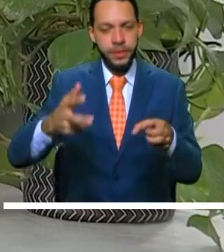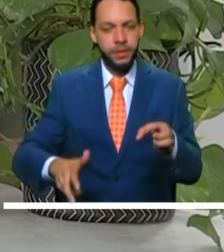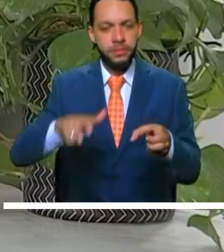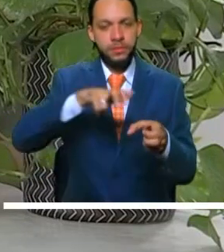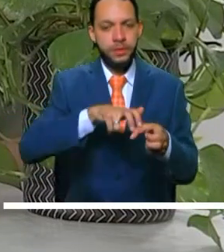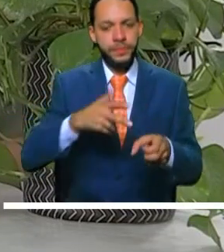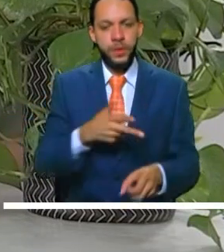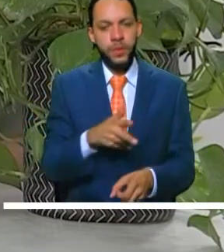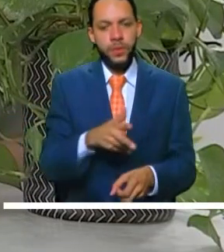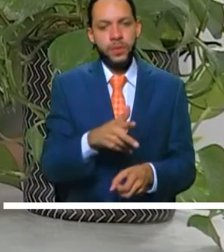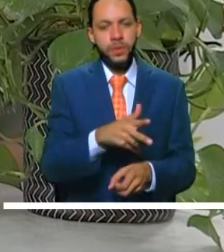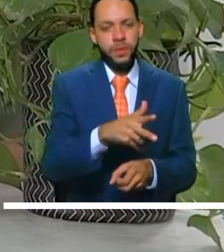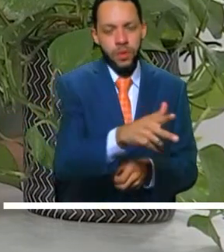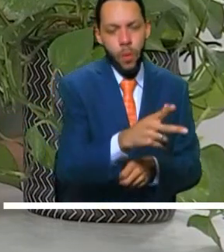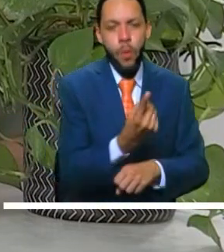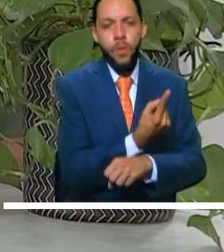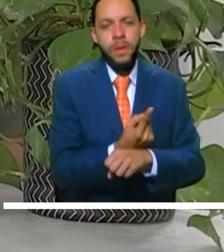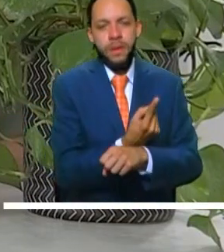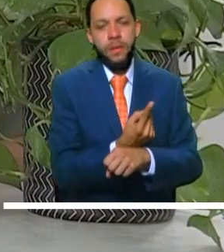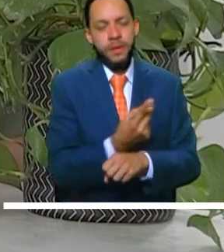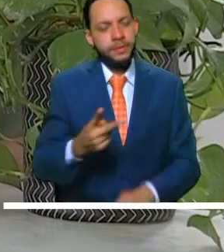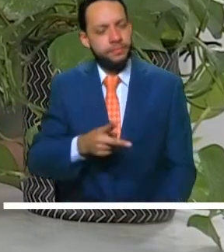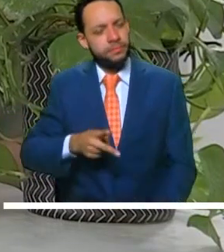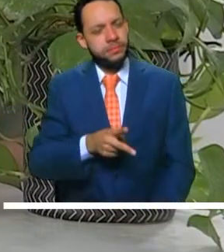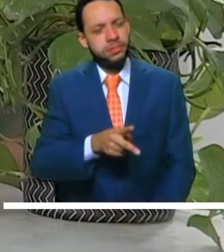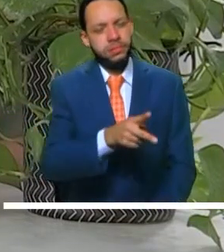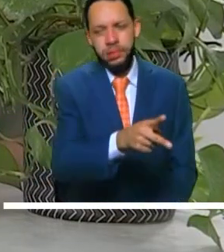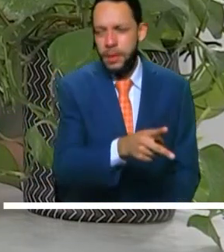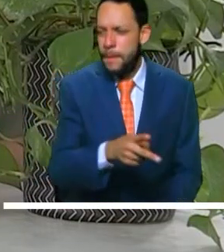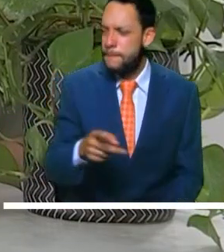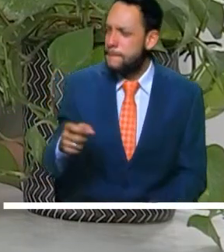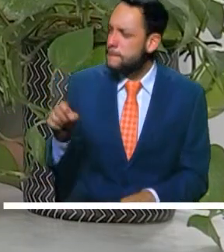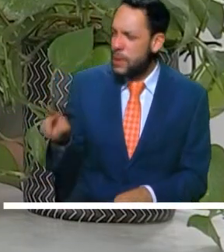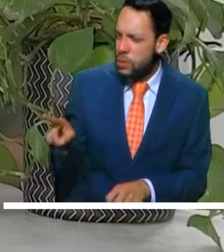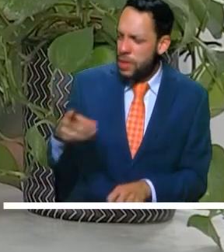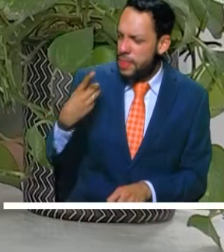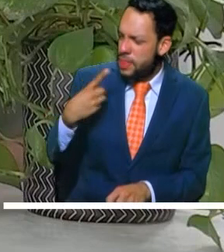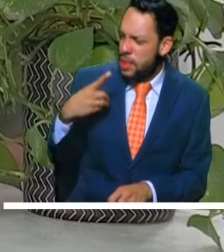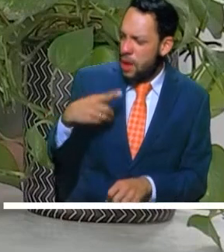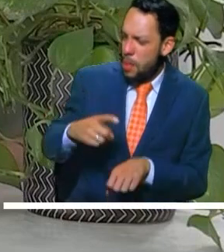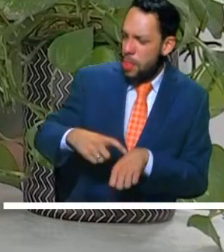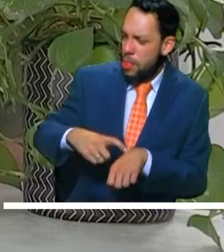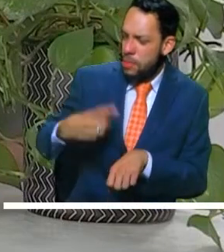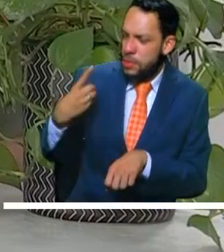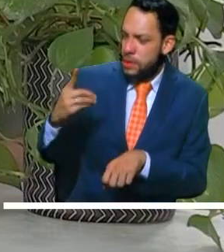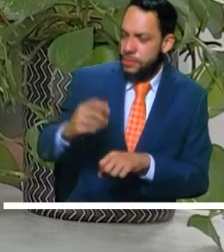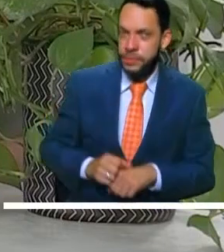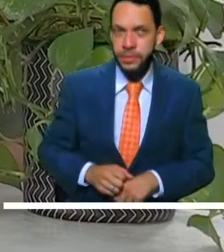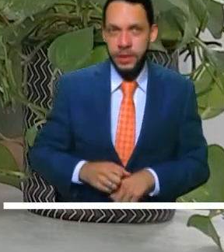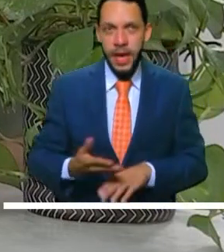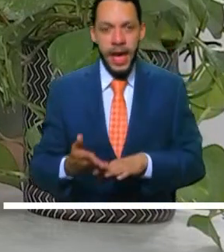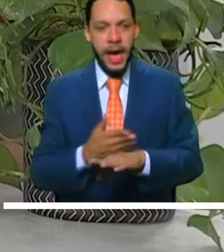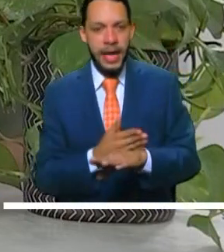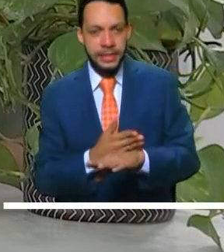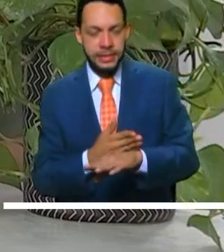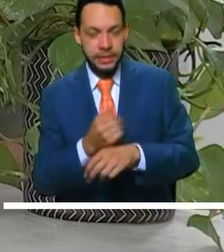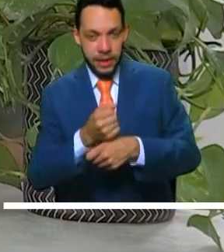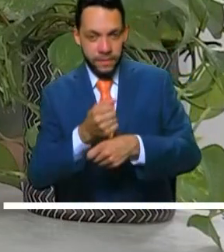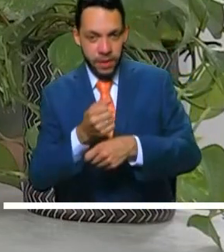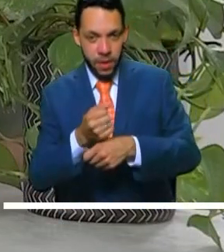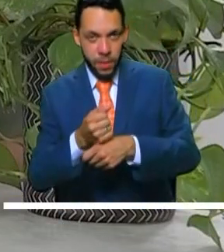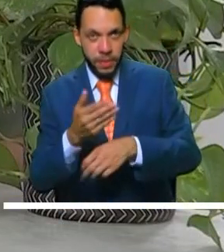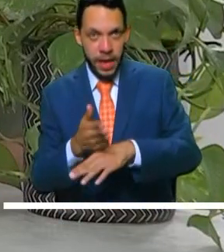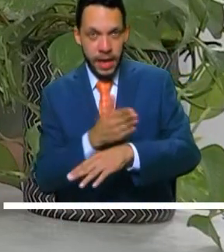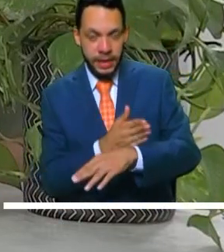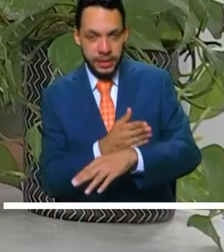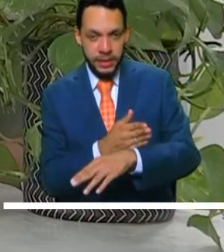trabajo. ¿Tú a qué horas desayunas? Cuando esté llegando al trabajo. ¿En el carro?